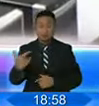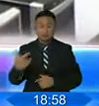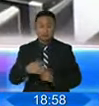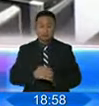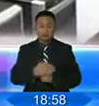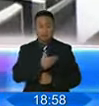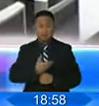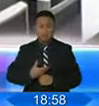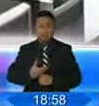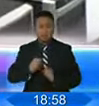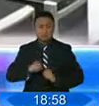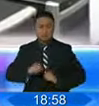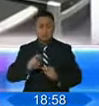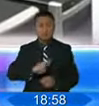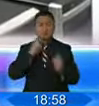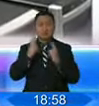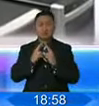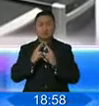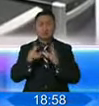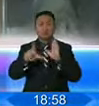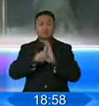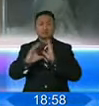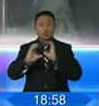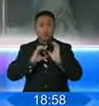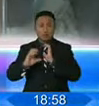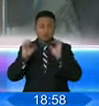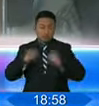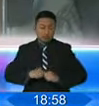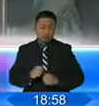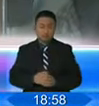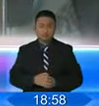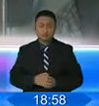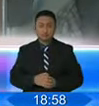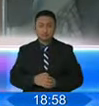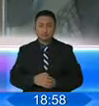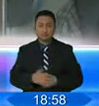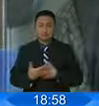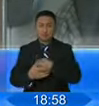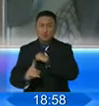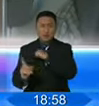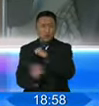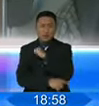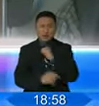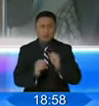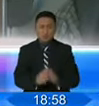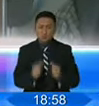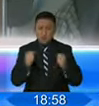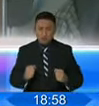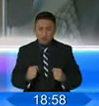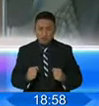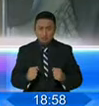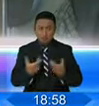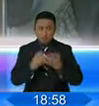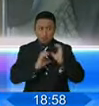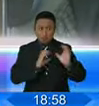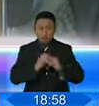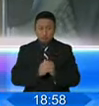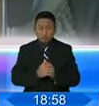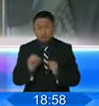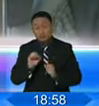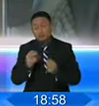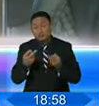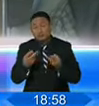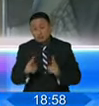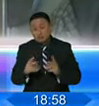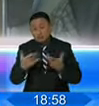para reformas en la ley orgánica de comunicación. Las sanciones desmedidas a los medios de comunicación e incluso ya